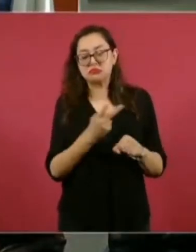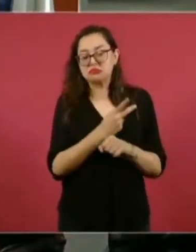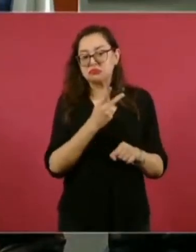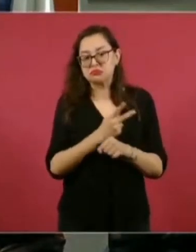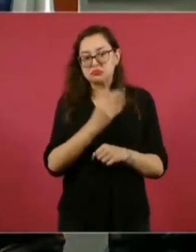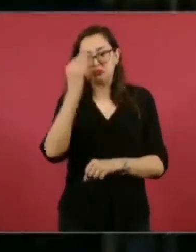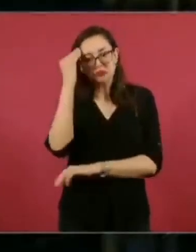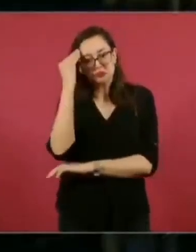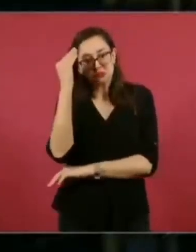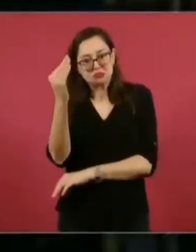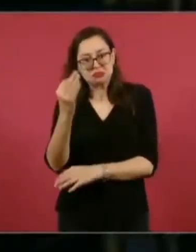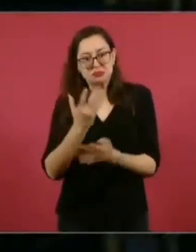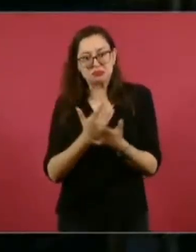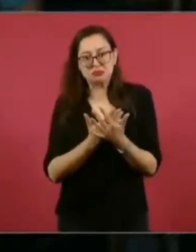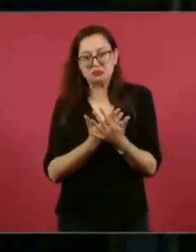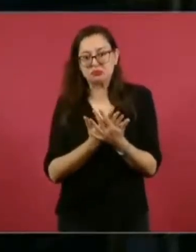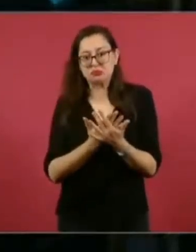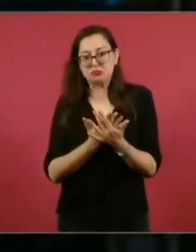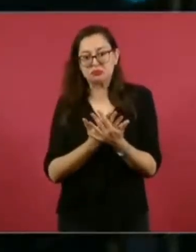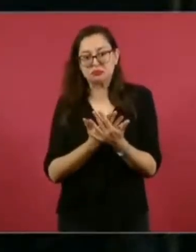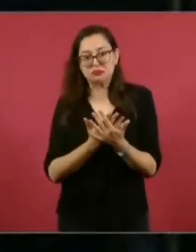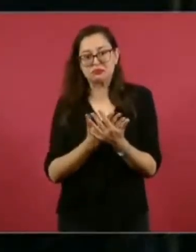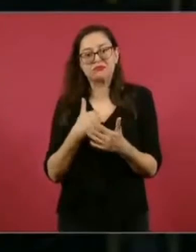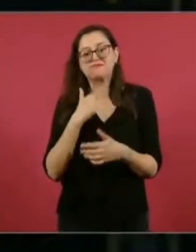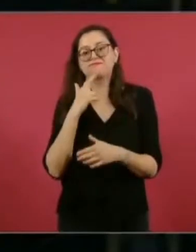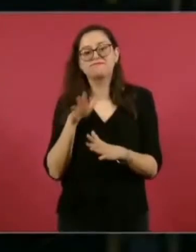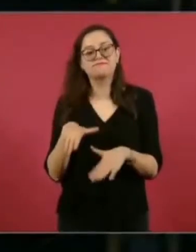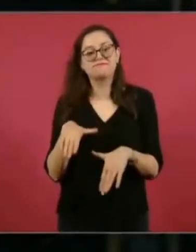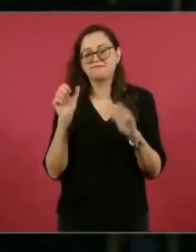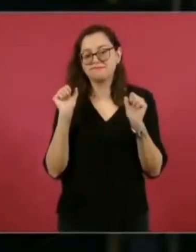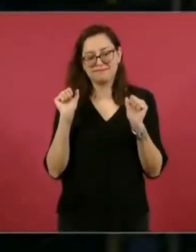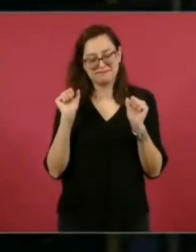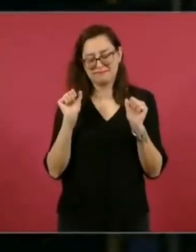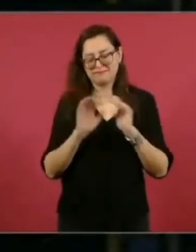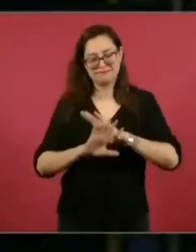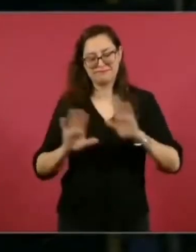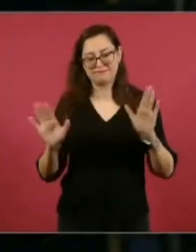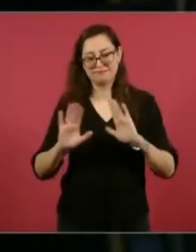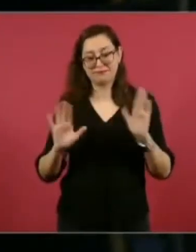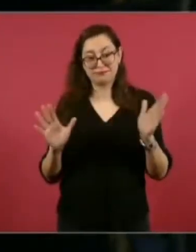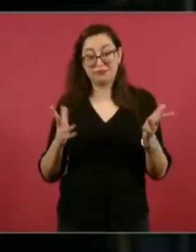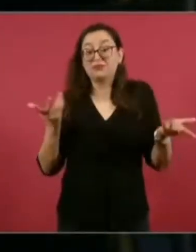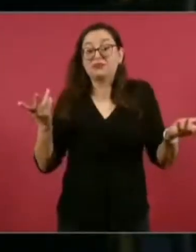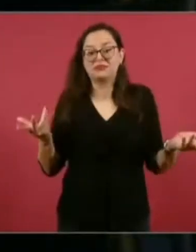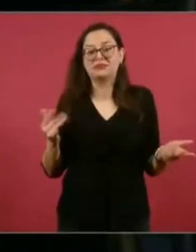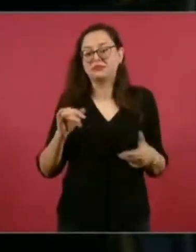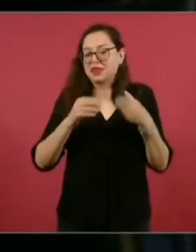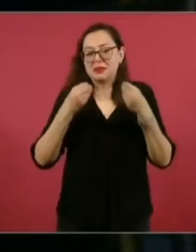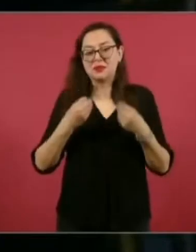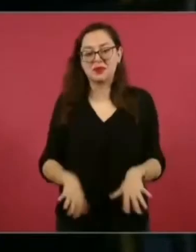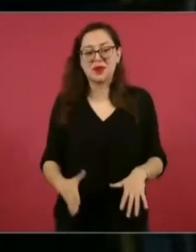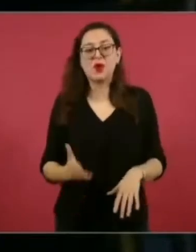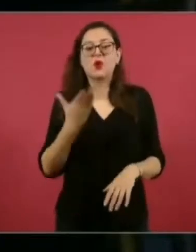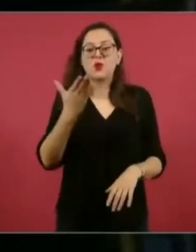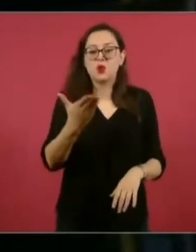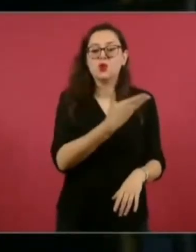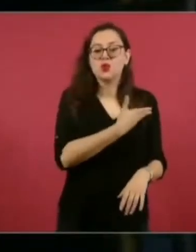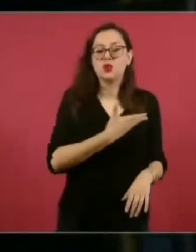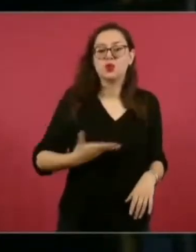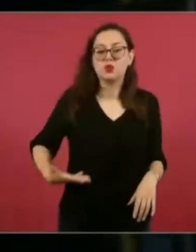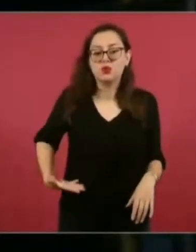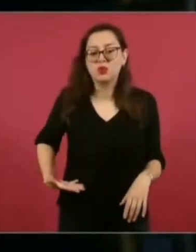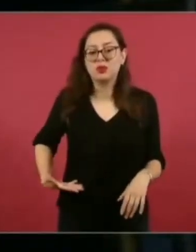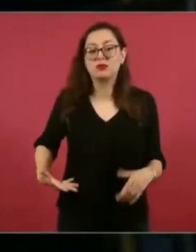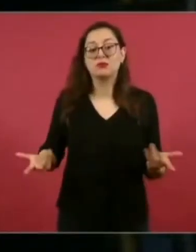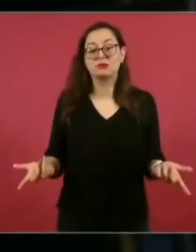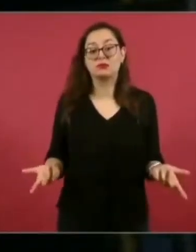preocupes, mejor me retiro para que no tengas problemas. Y finalmente pues se perdió. Usted es presidente, el reportero se quedó